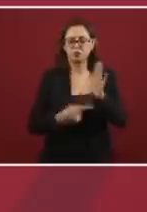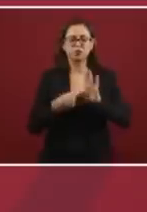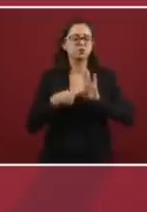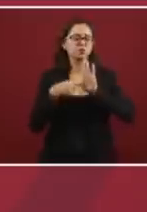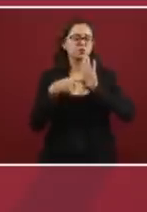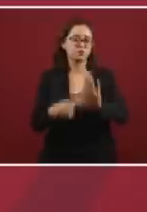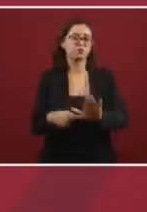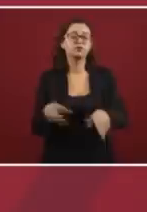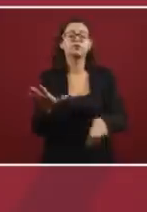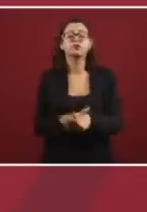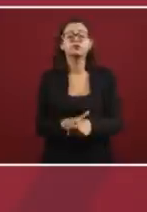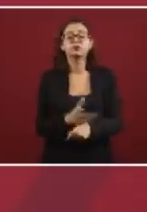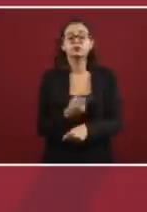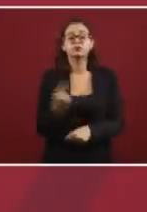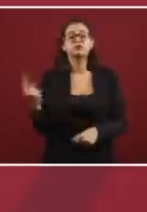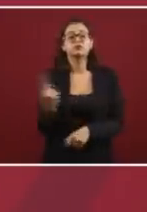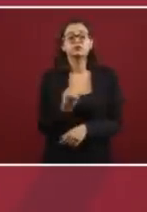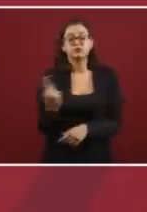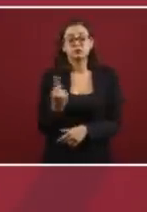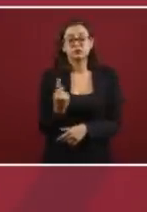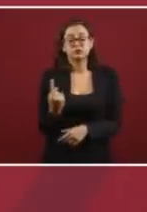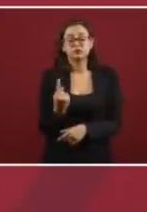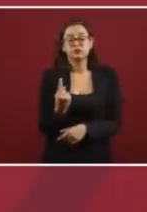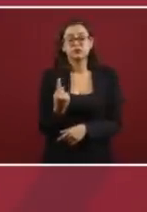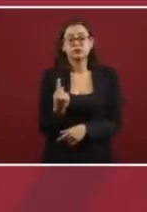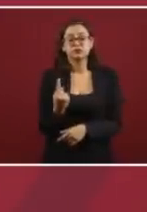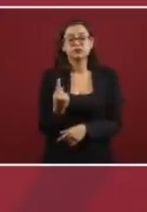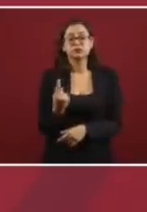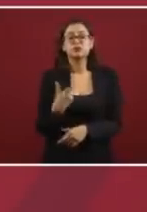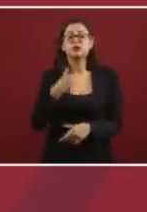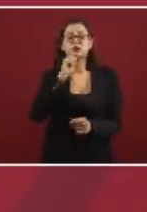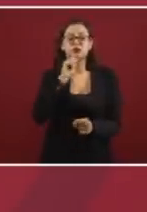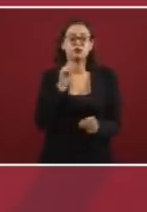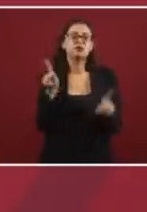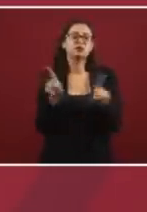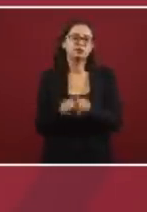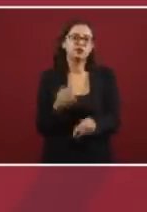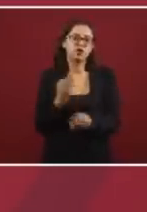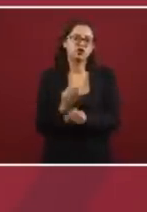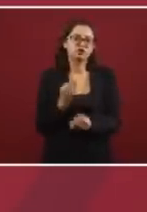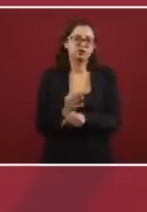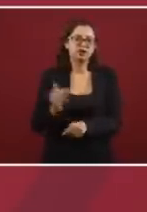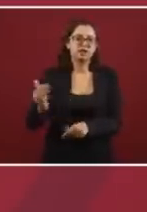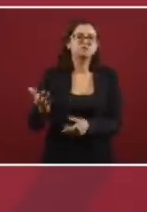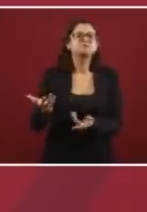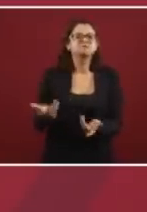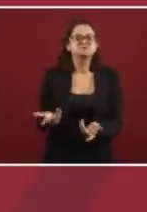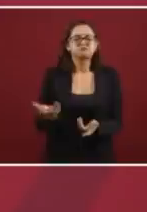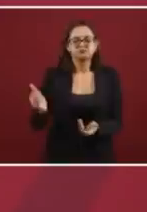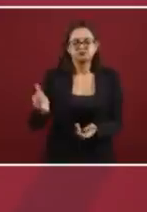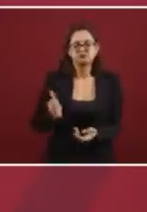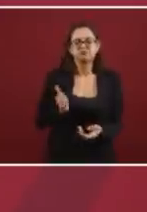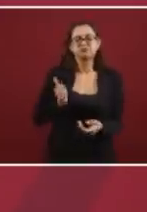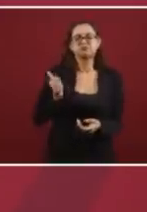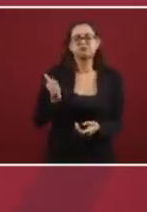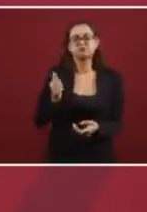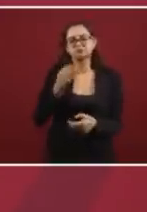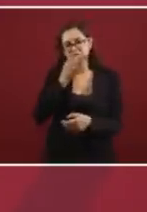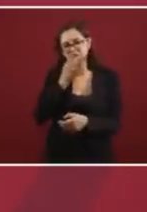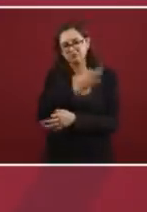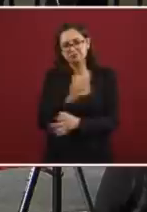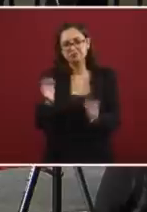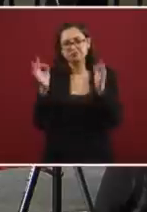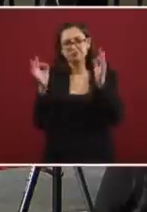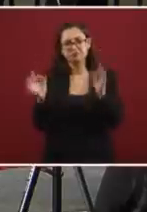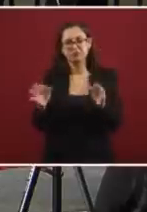porque también se aprovechó como aquí se y